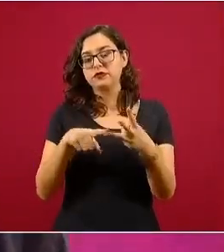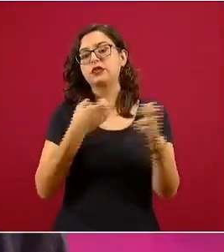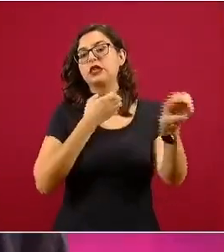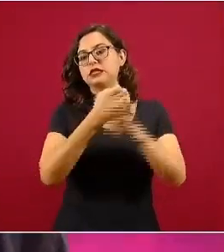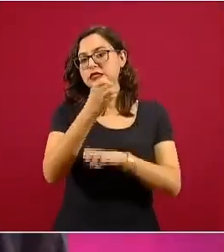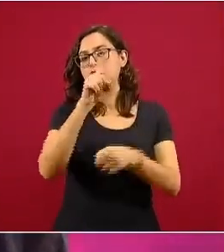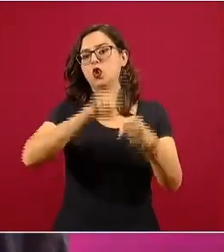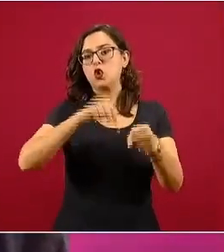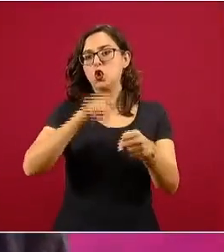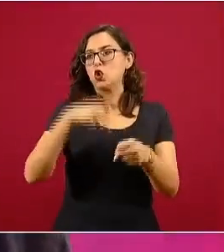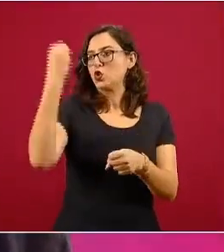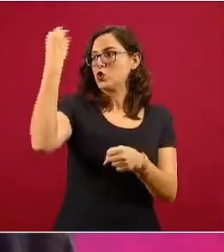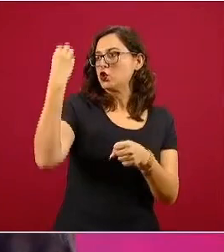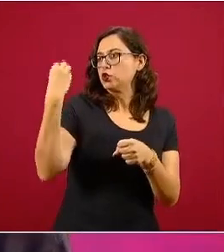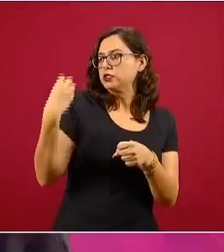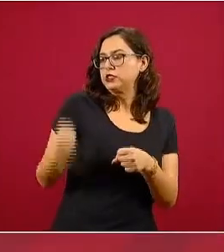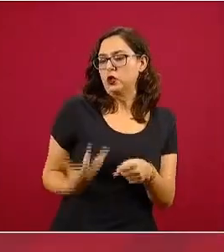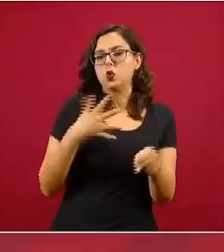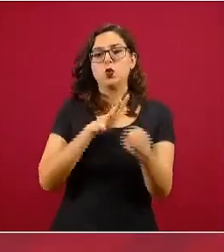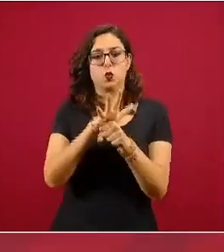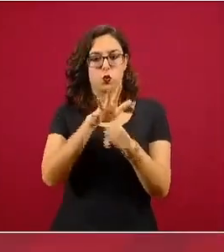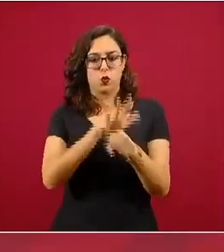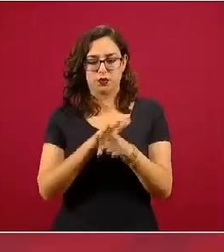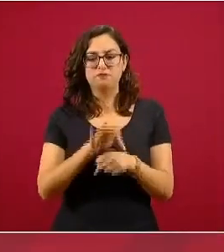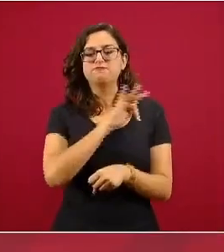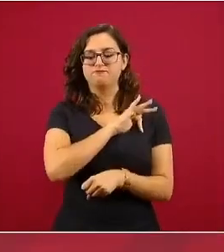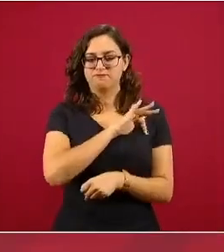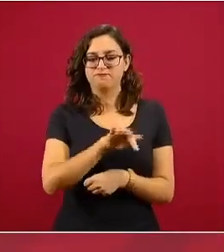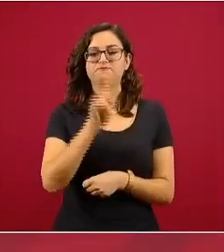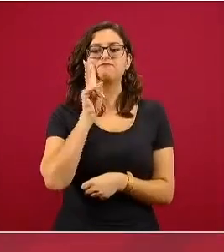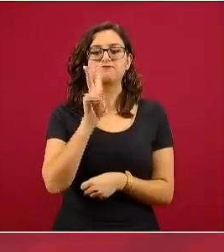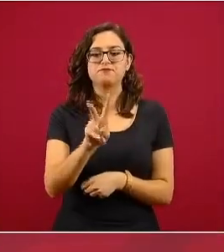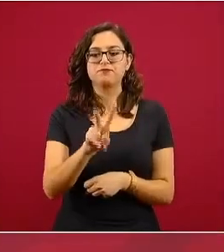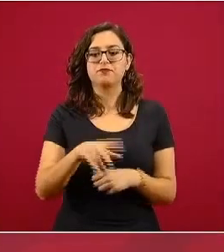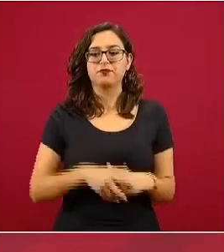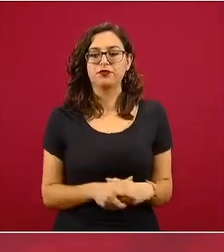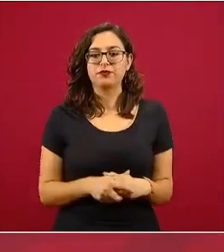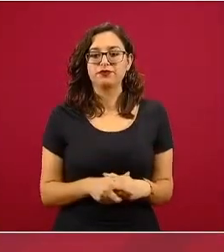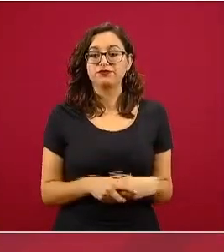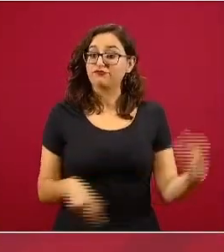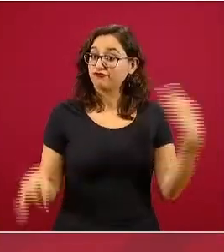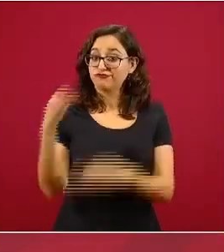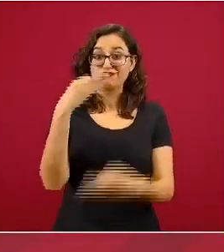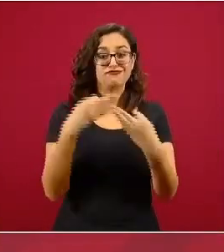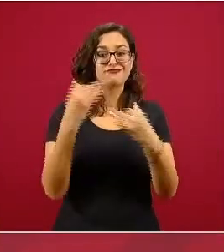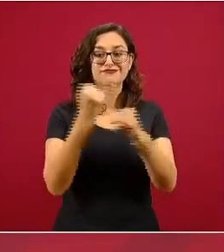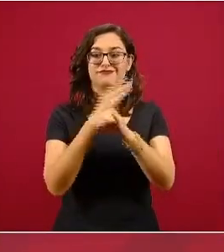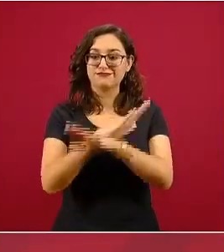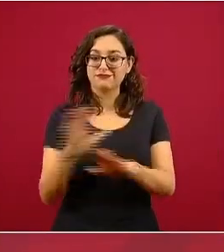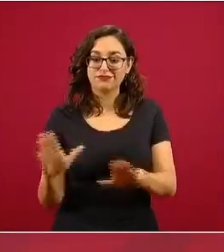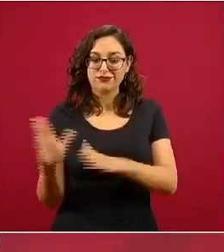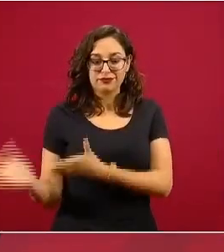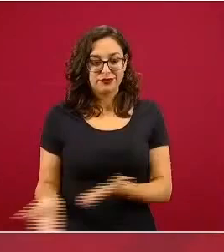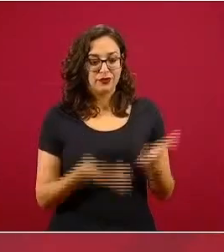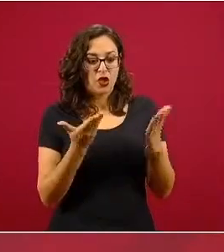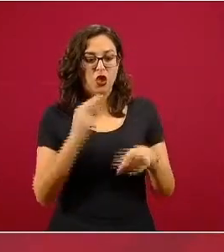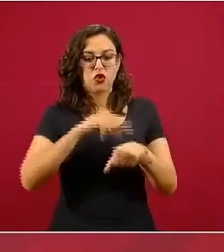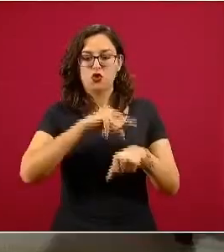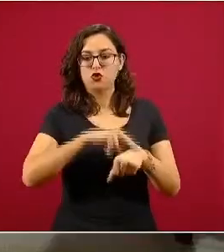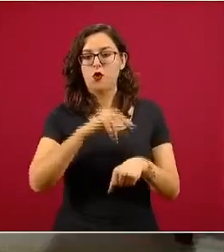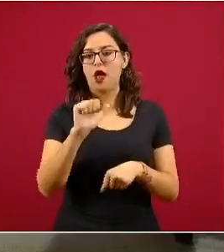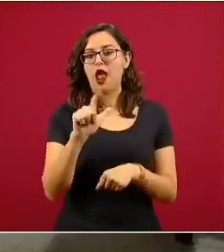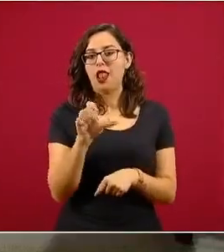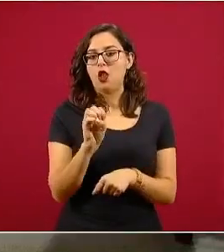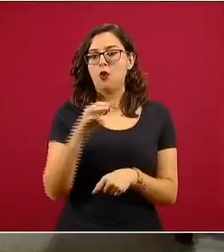el semáforo en esta semana. Y todo esto lo va a presentar el doctor José Luis Alomía y abrimos